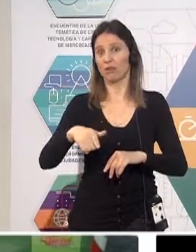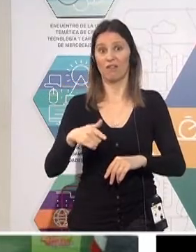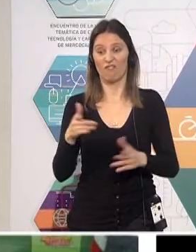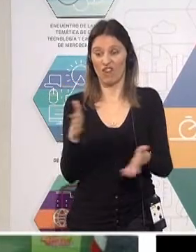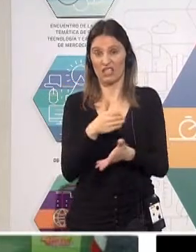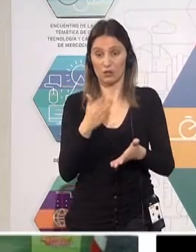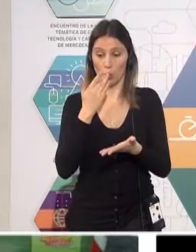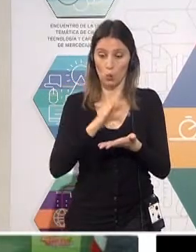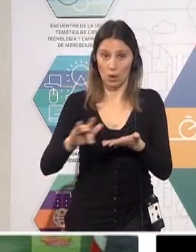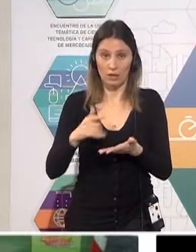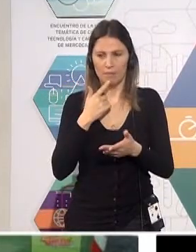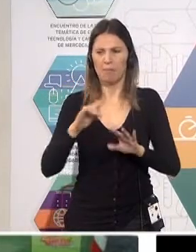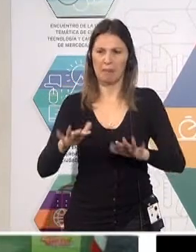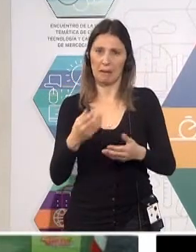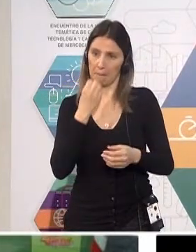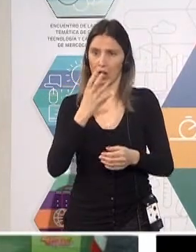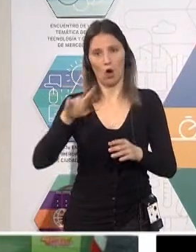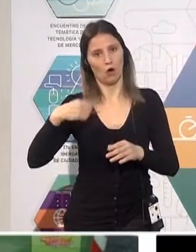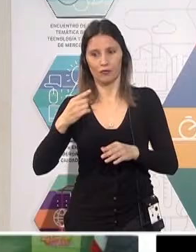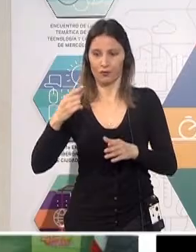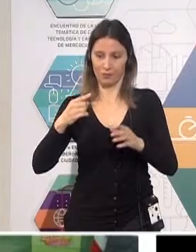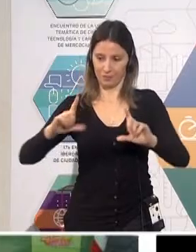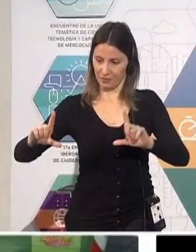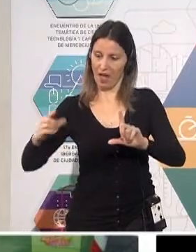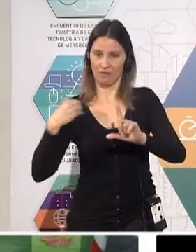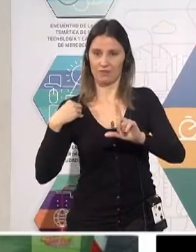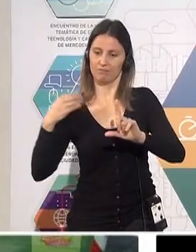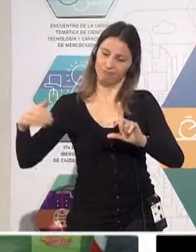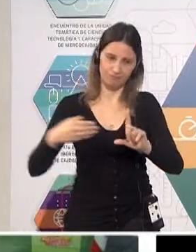volcados esos levantamientos de contenedores